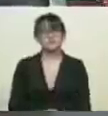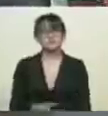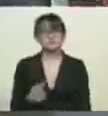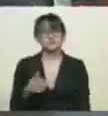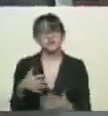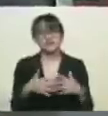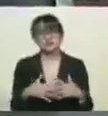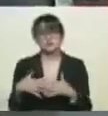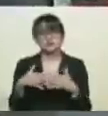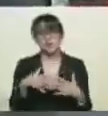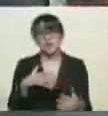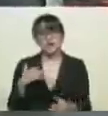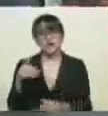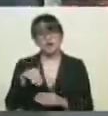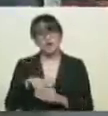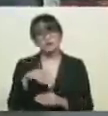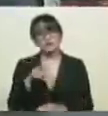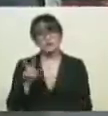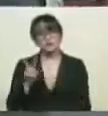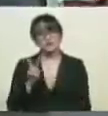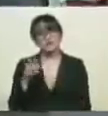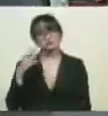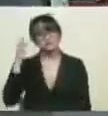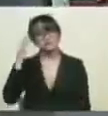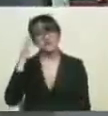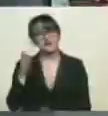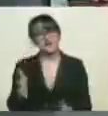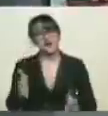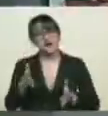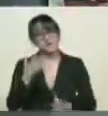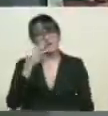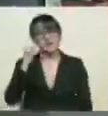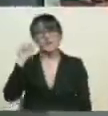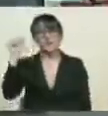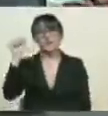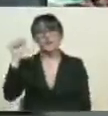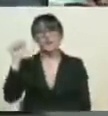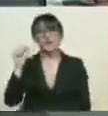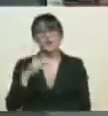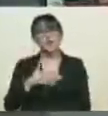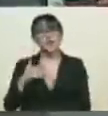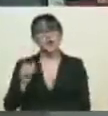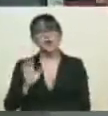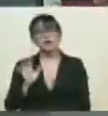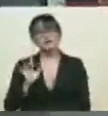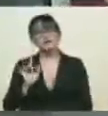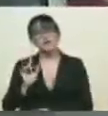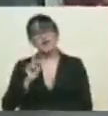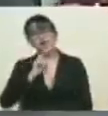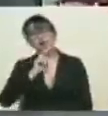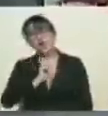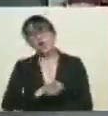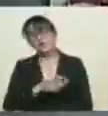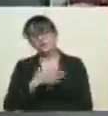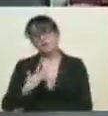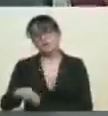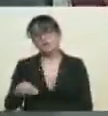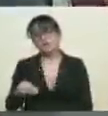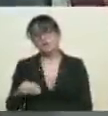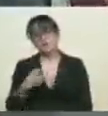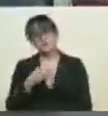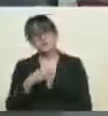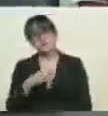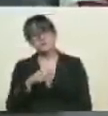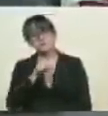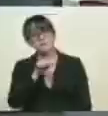quieren elecciones en Venezuela, porque saben que las gana Maduro, y no quieren a Maduro porque es un presidente